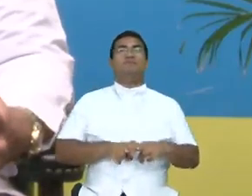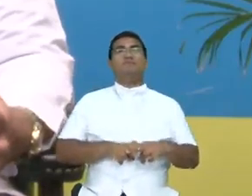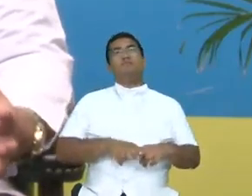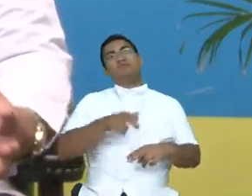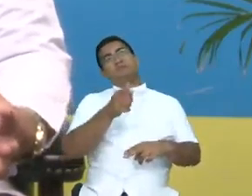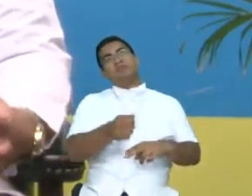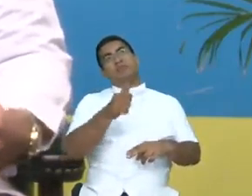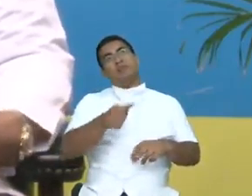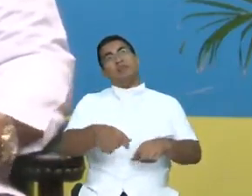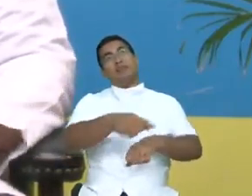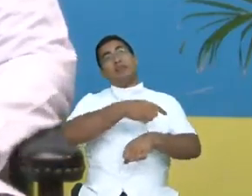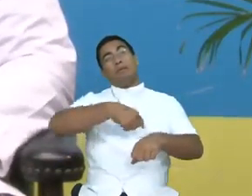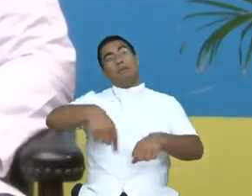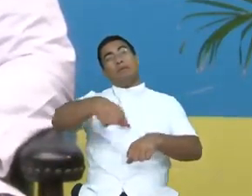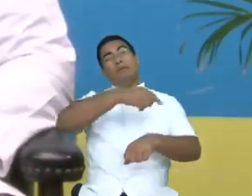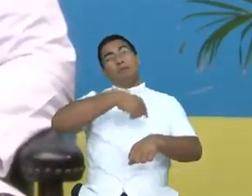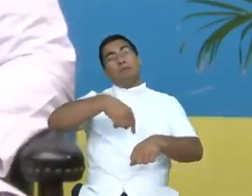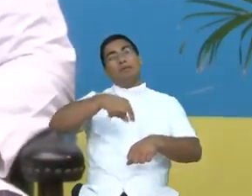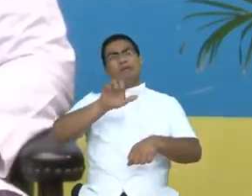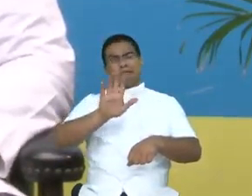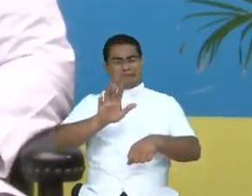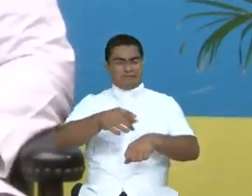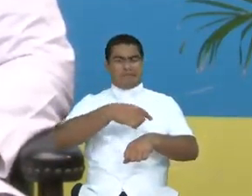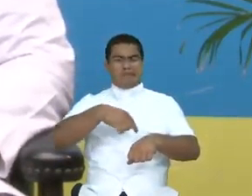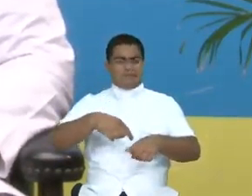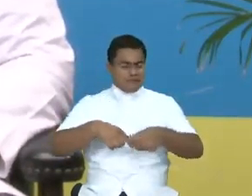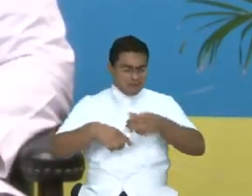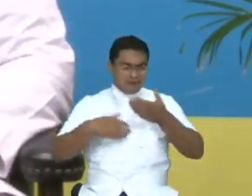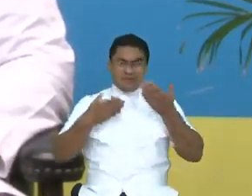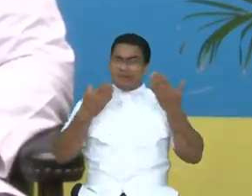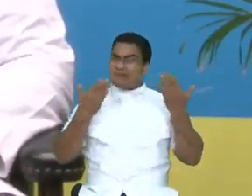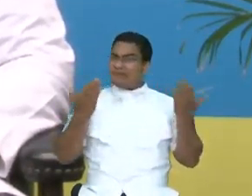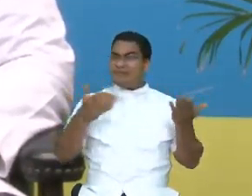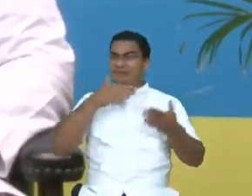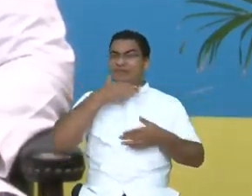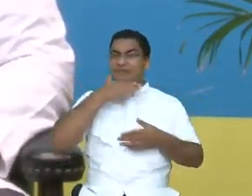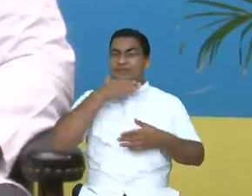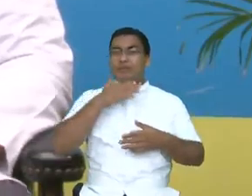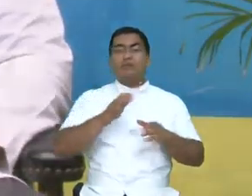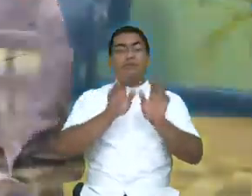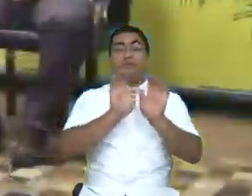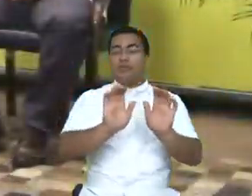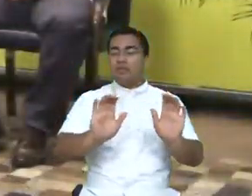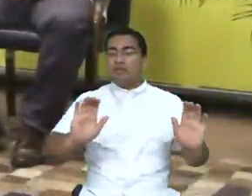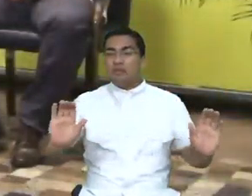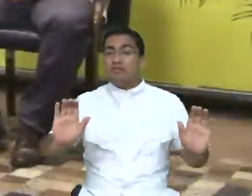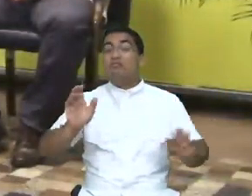hasta 5 horas y no es correcto, pues. En el caso de los niños no es frecuente.